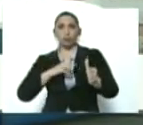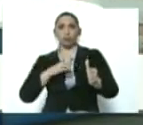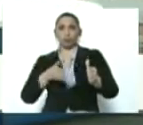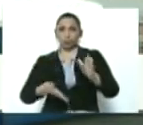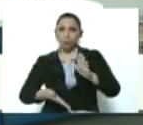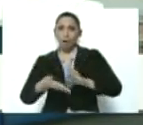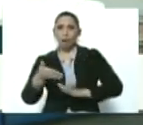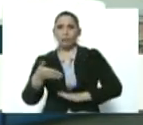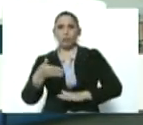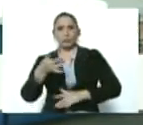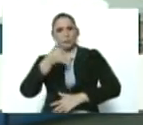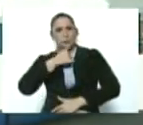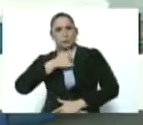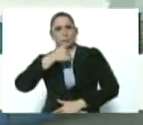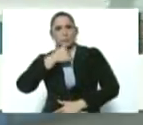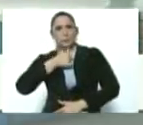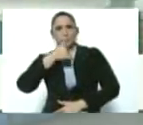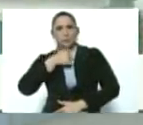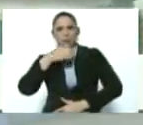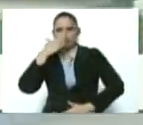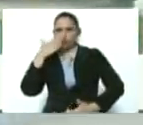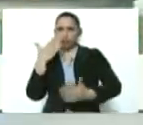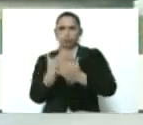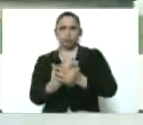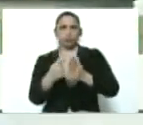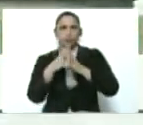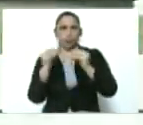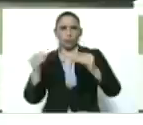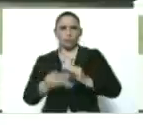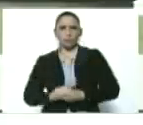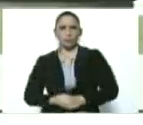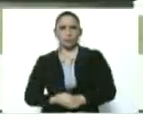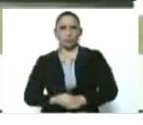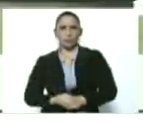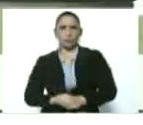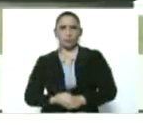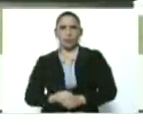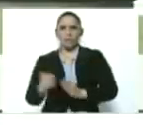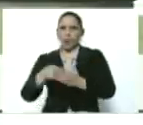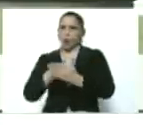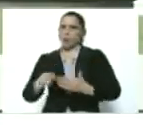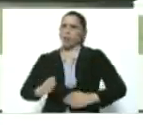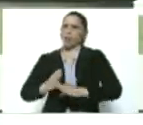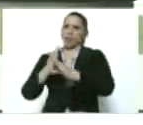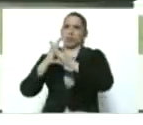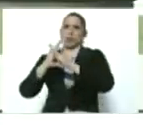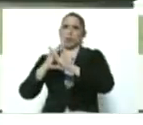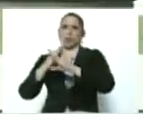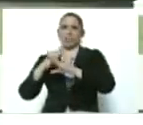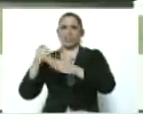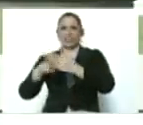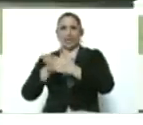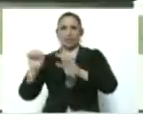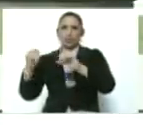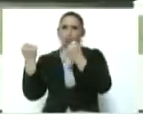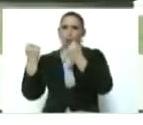perseverar enfrentando de todo bloqueo sanciones invasiones